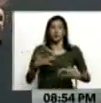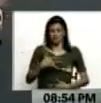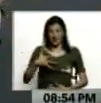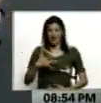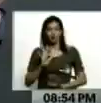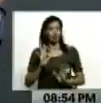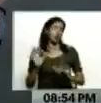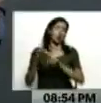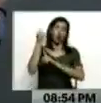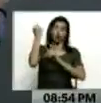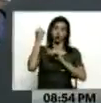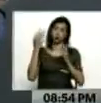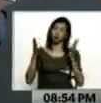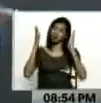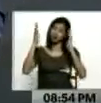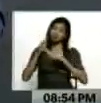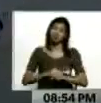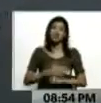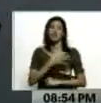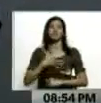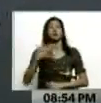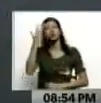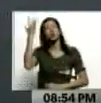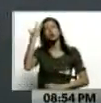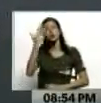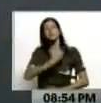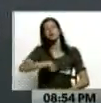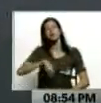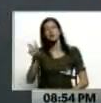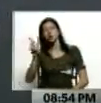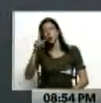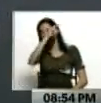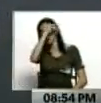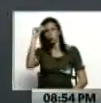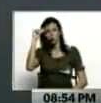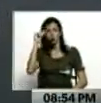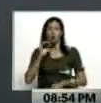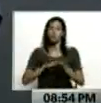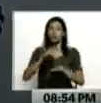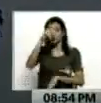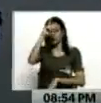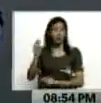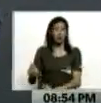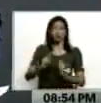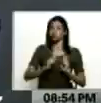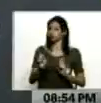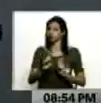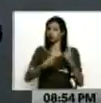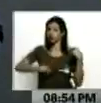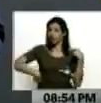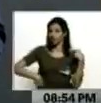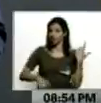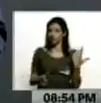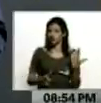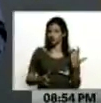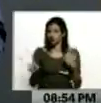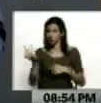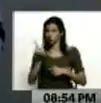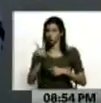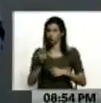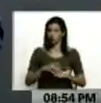lo lograste verdad presidente Julio borg de aquí en adelante porque tare no